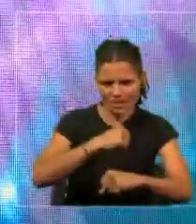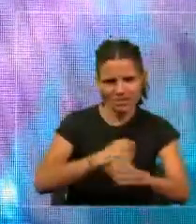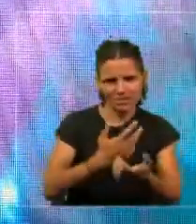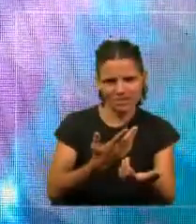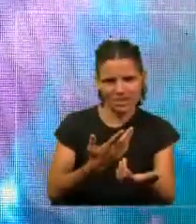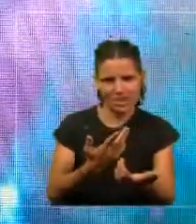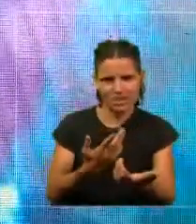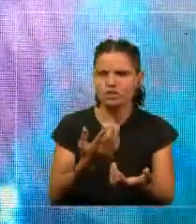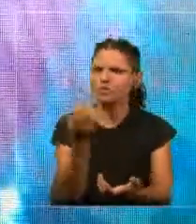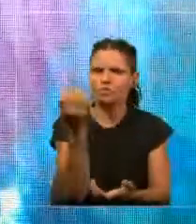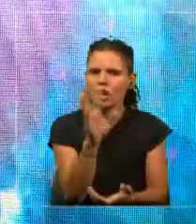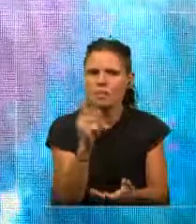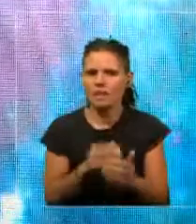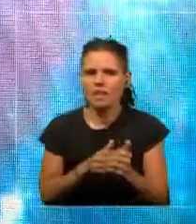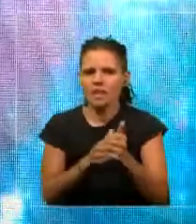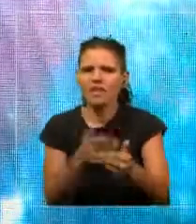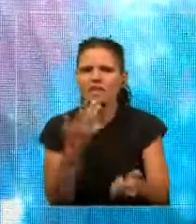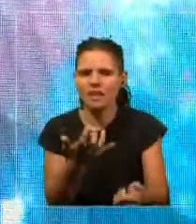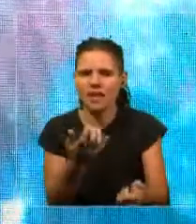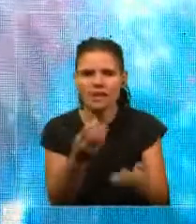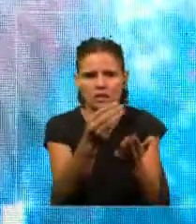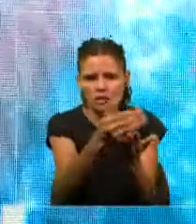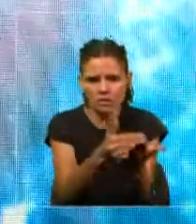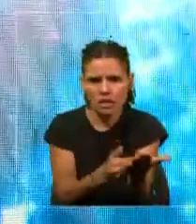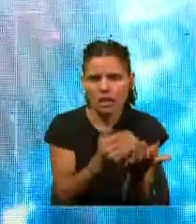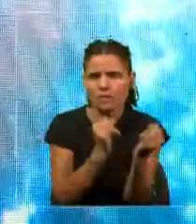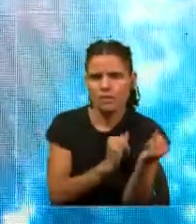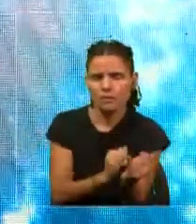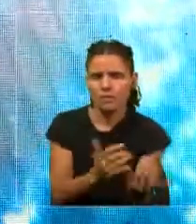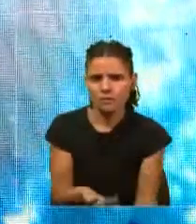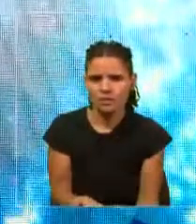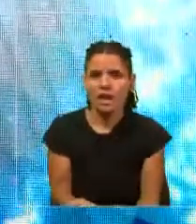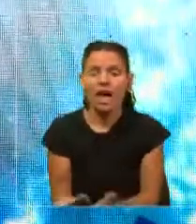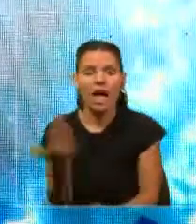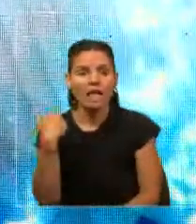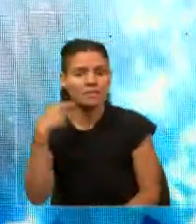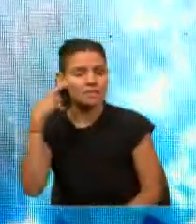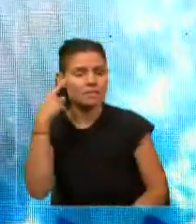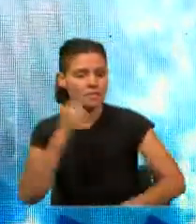por datos. O sea, antes la empresa podíamos suponer que era